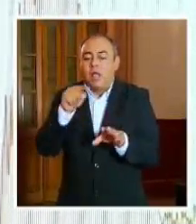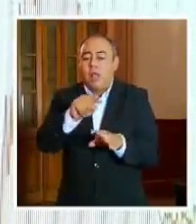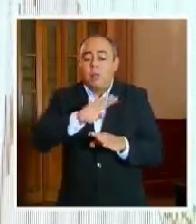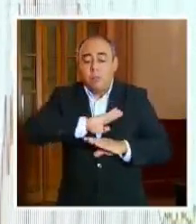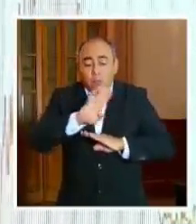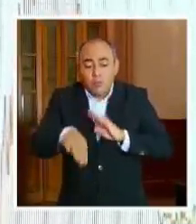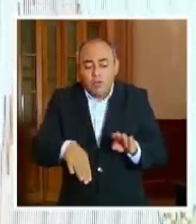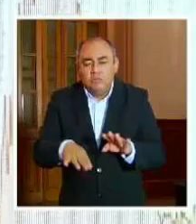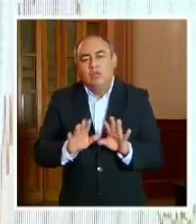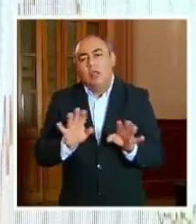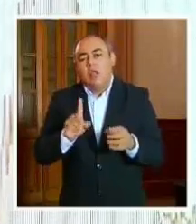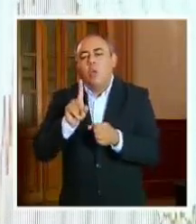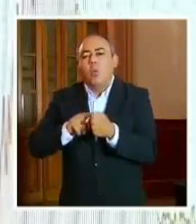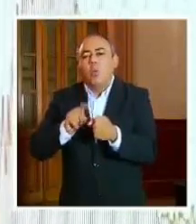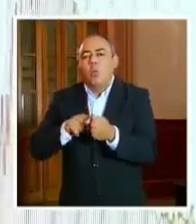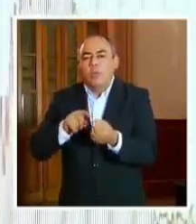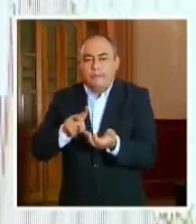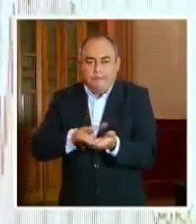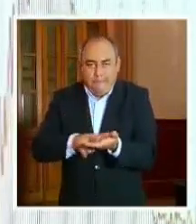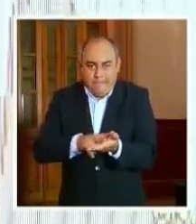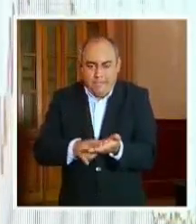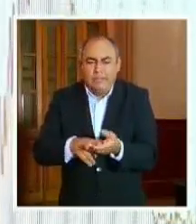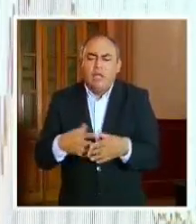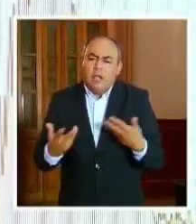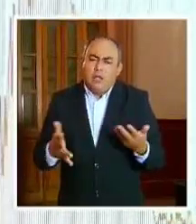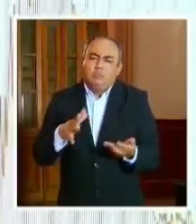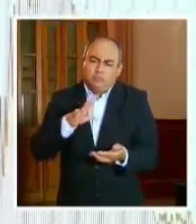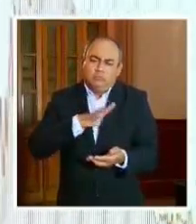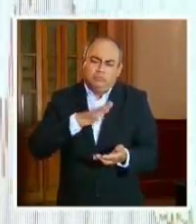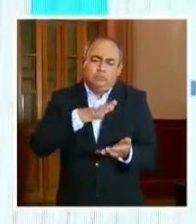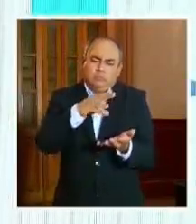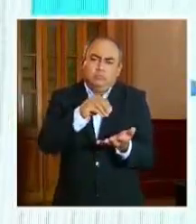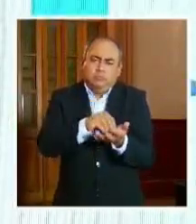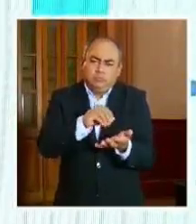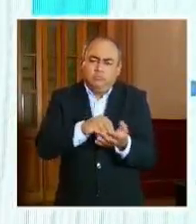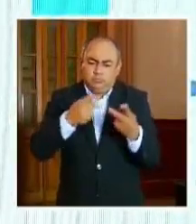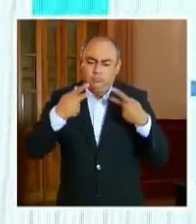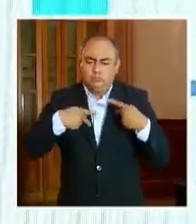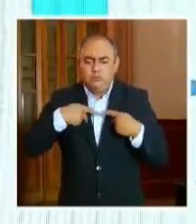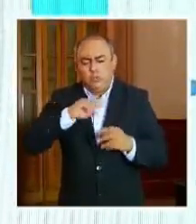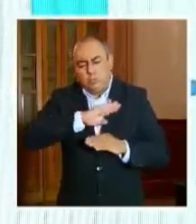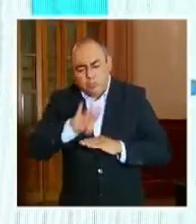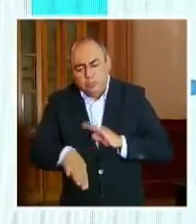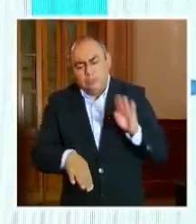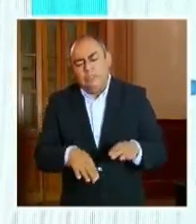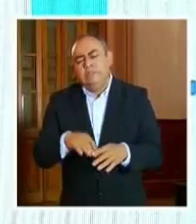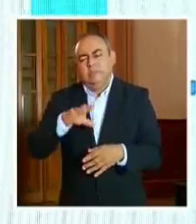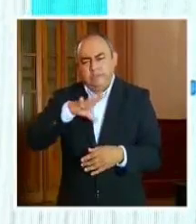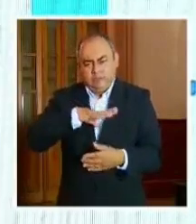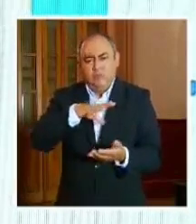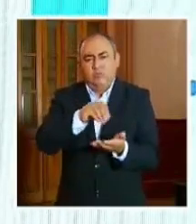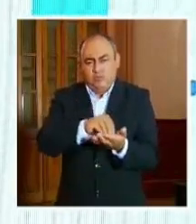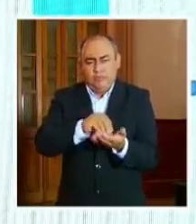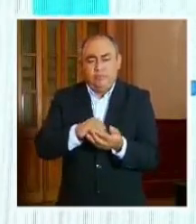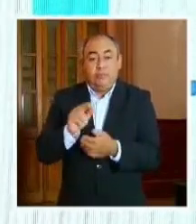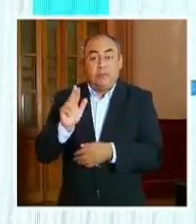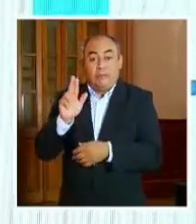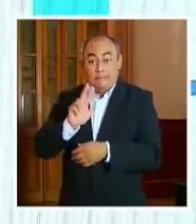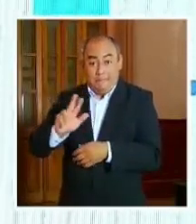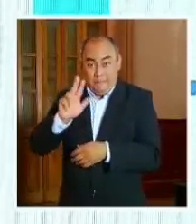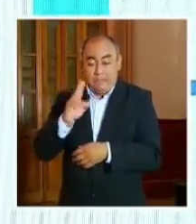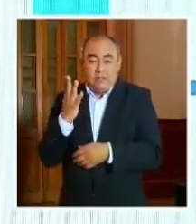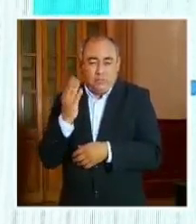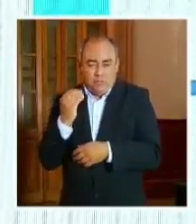color verde. Todavía estamos con esta preocupación del número de defunciones. Martes 9